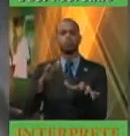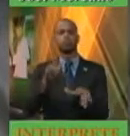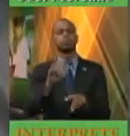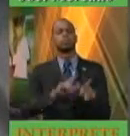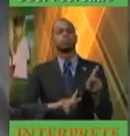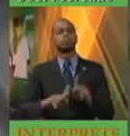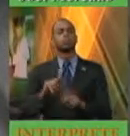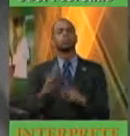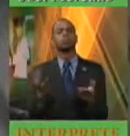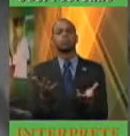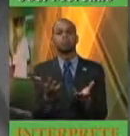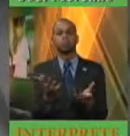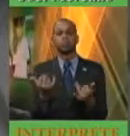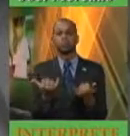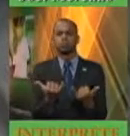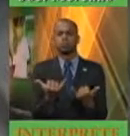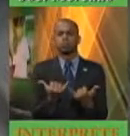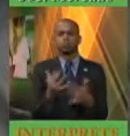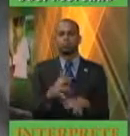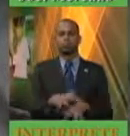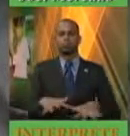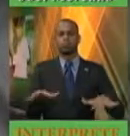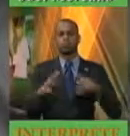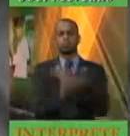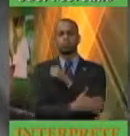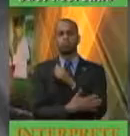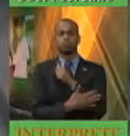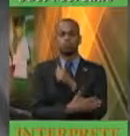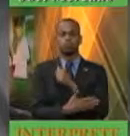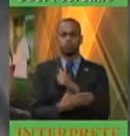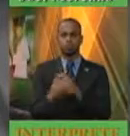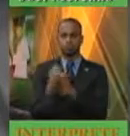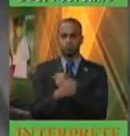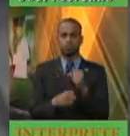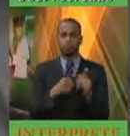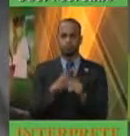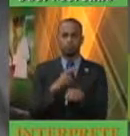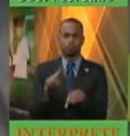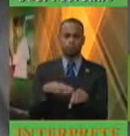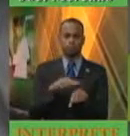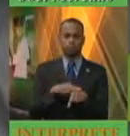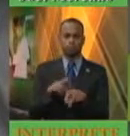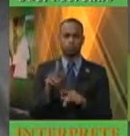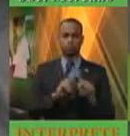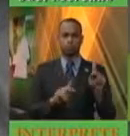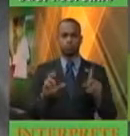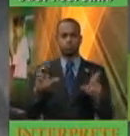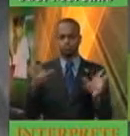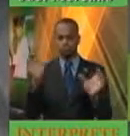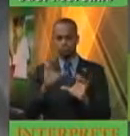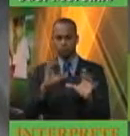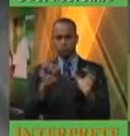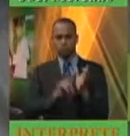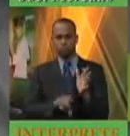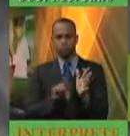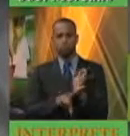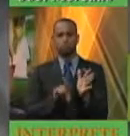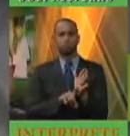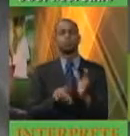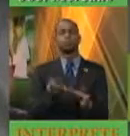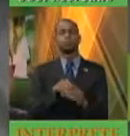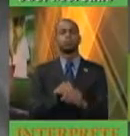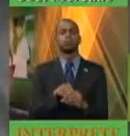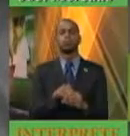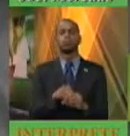poblacional que en este país, según el Censo Nacional de Población y Vivienda,